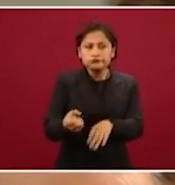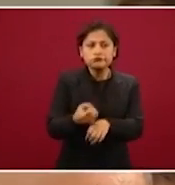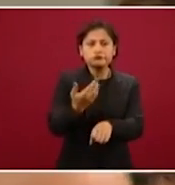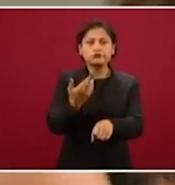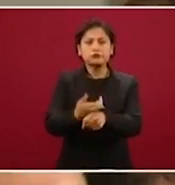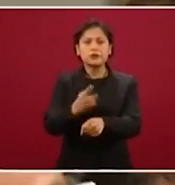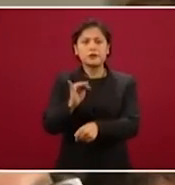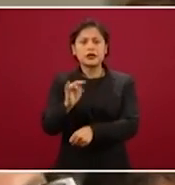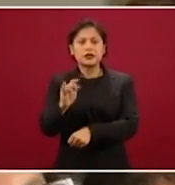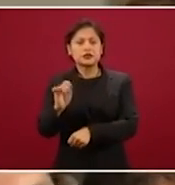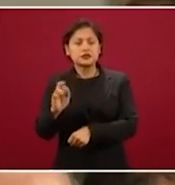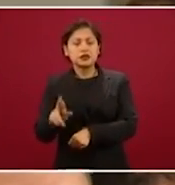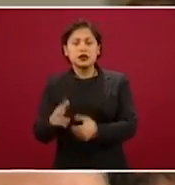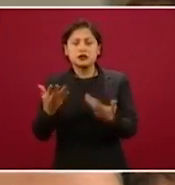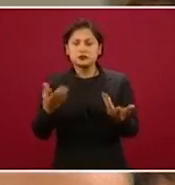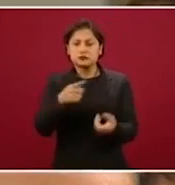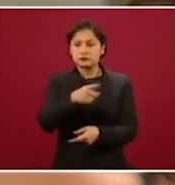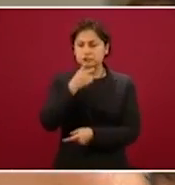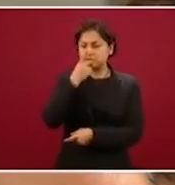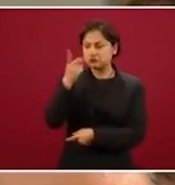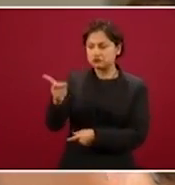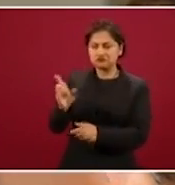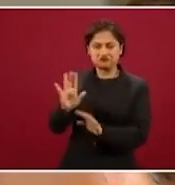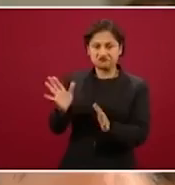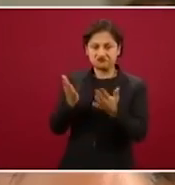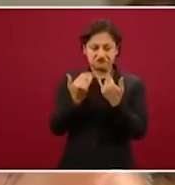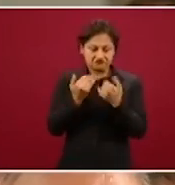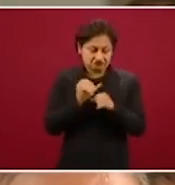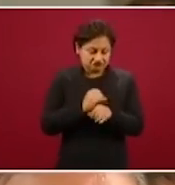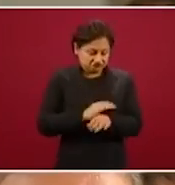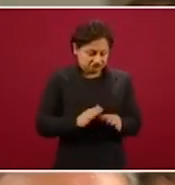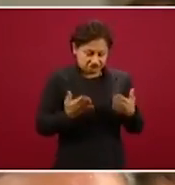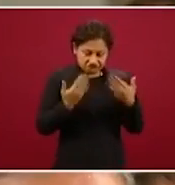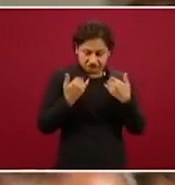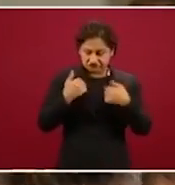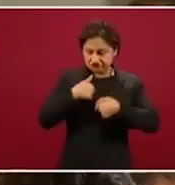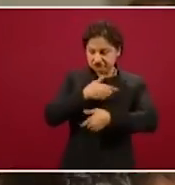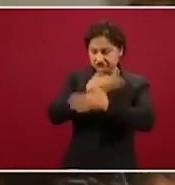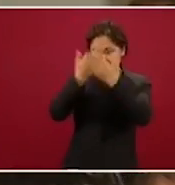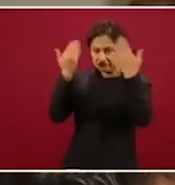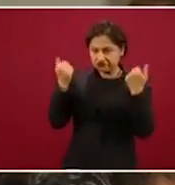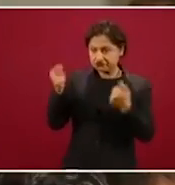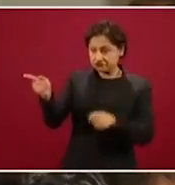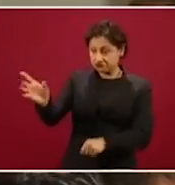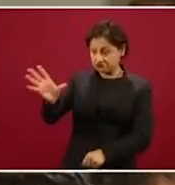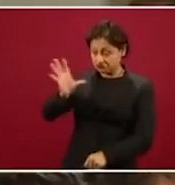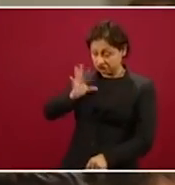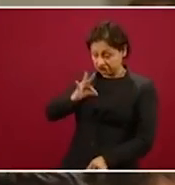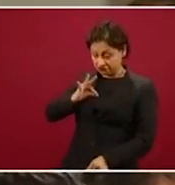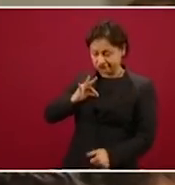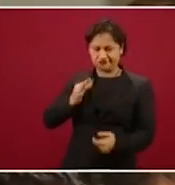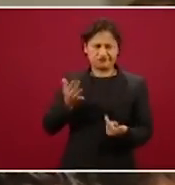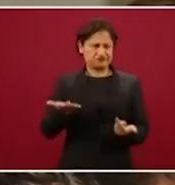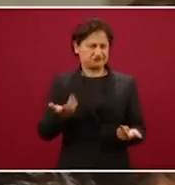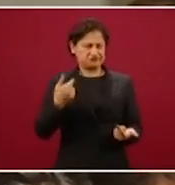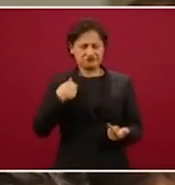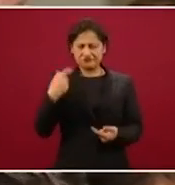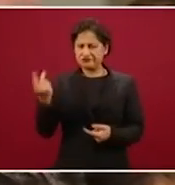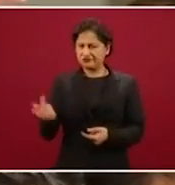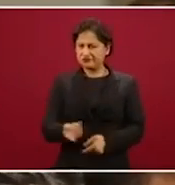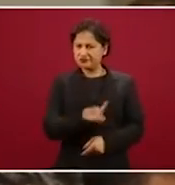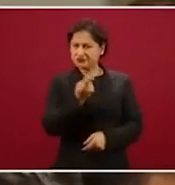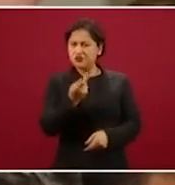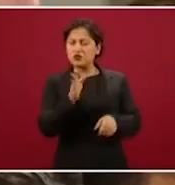información. Entonces, en verdad no entiendo, para mí es algo ilógico que se encuentre un centro integrador